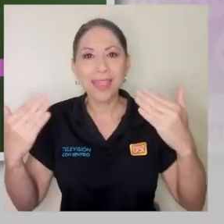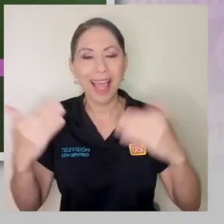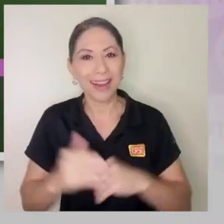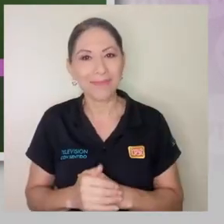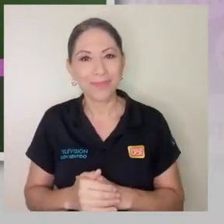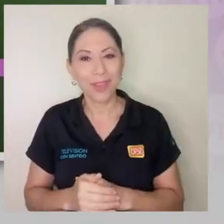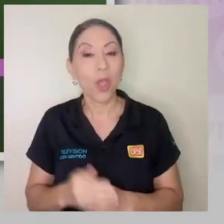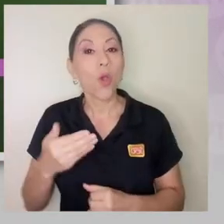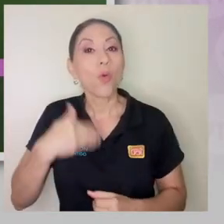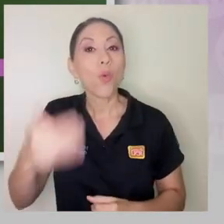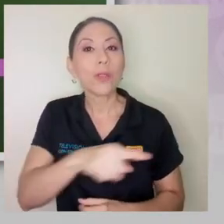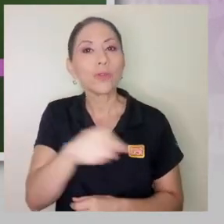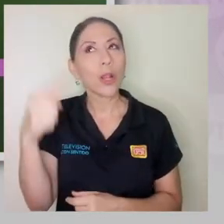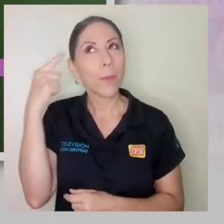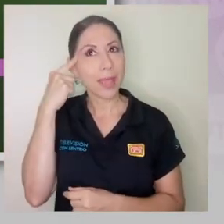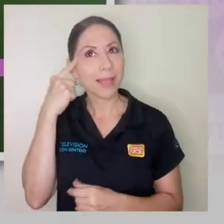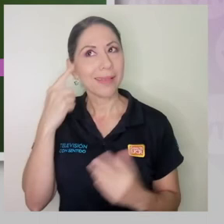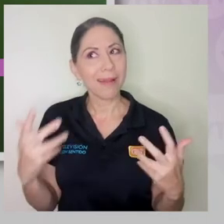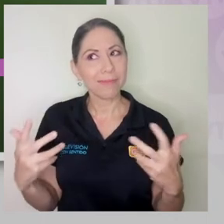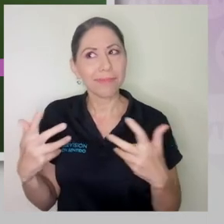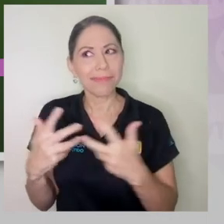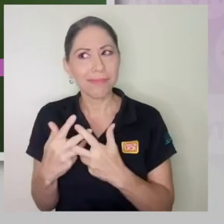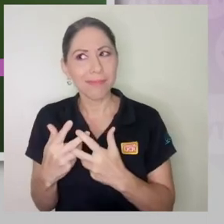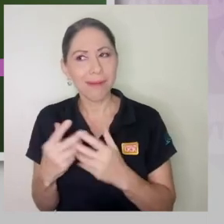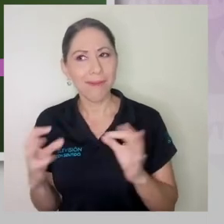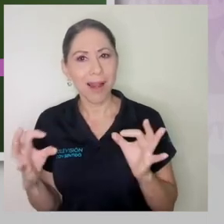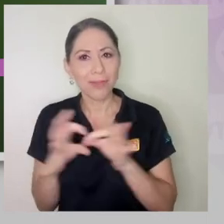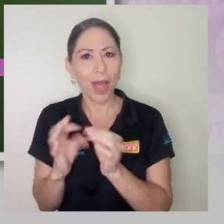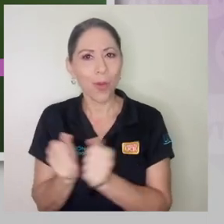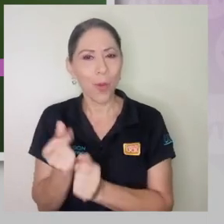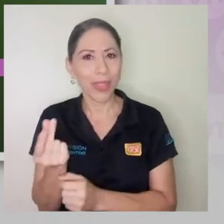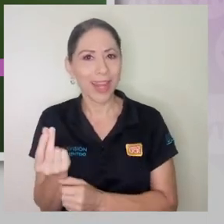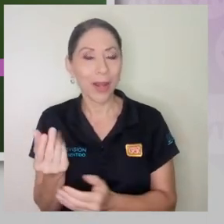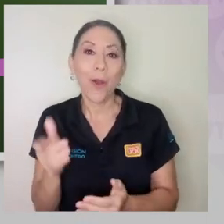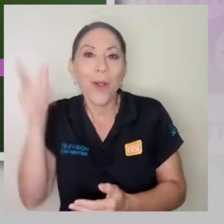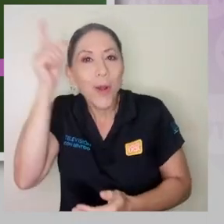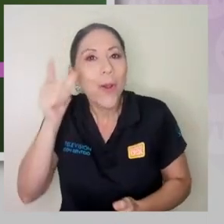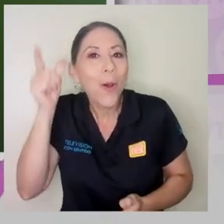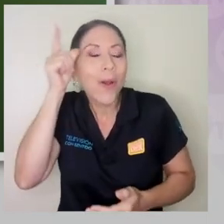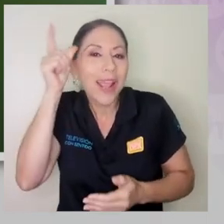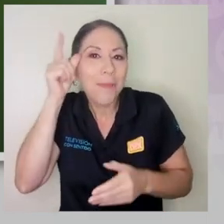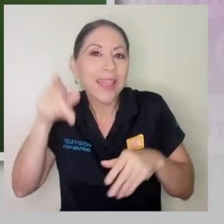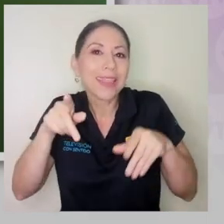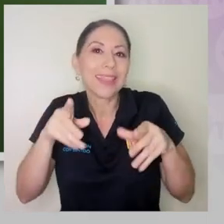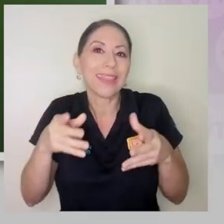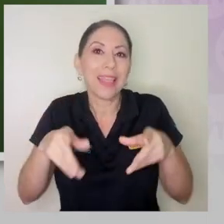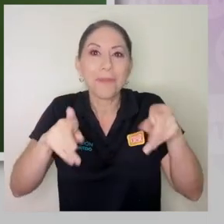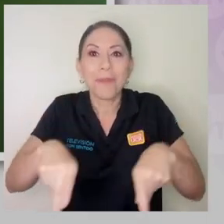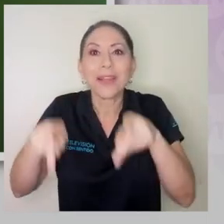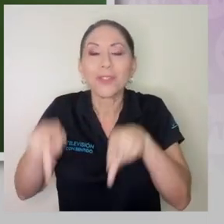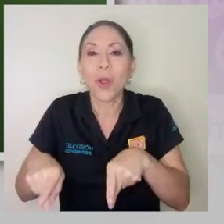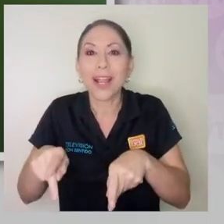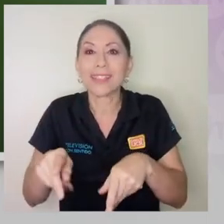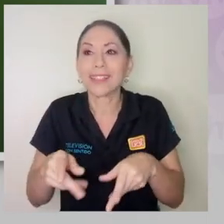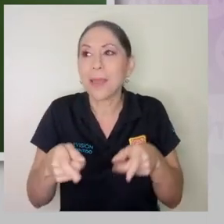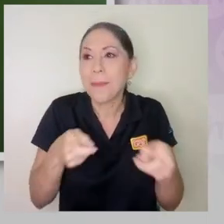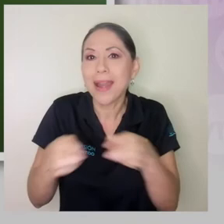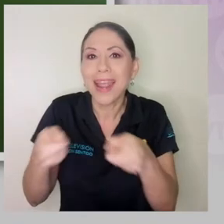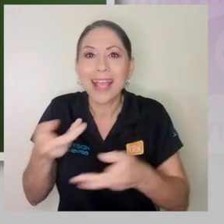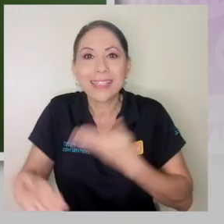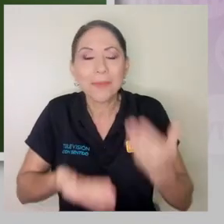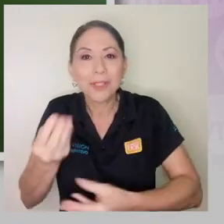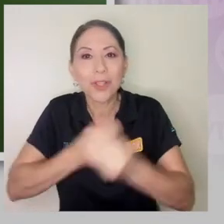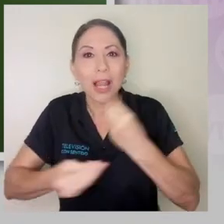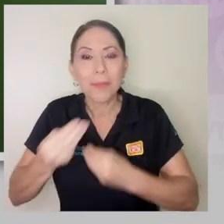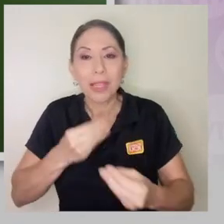Cuando se lo pone en términos de dinero, obviamente a los que manejan los servicios de alimentación se les para el pelo de pensar